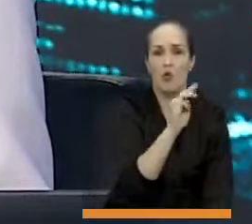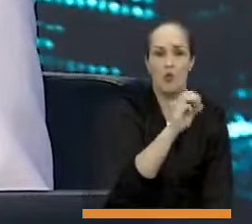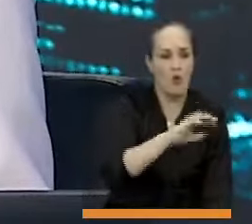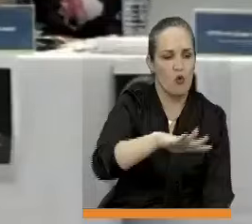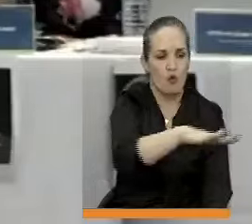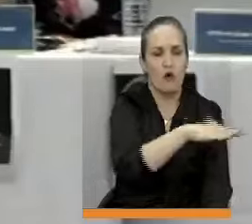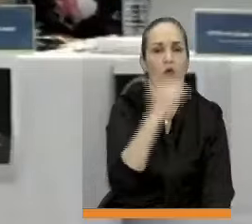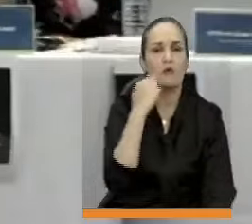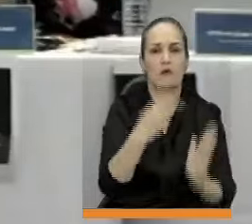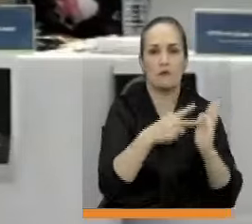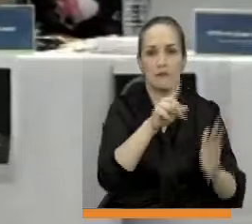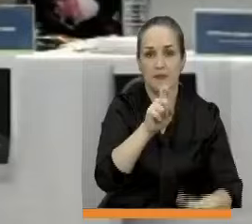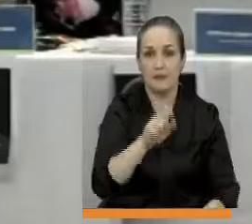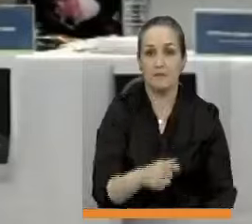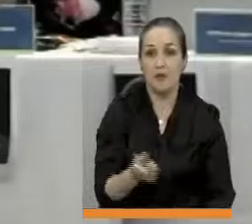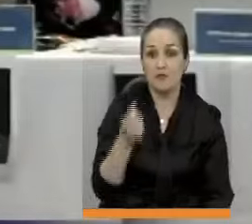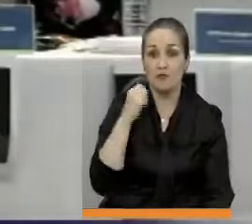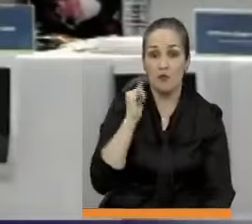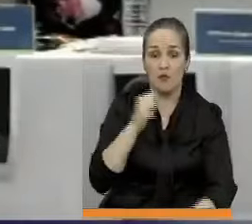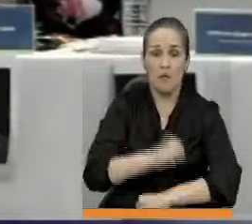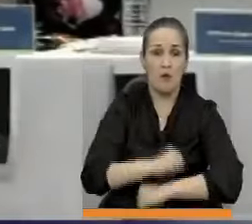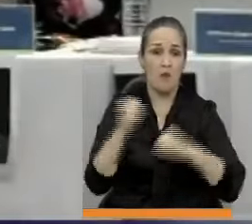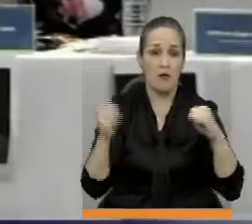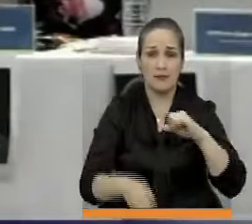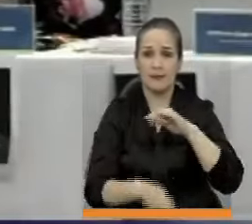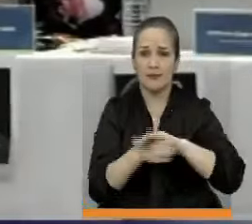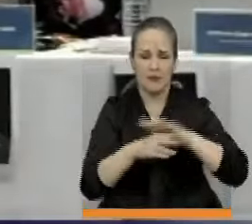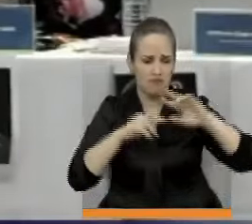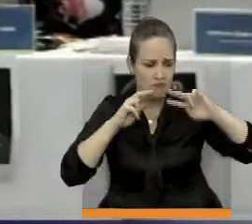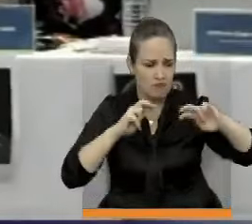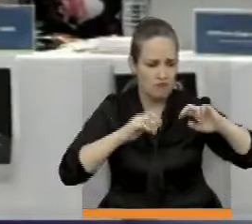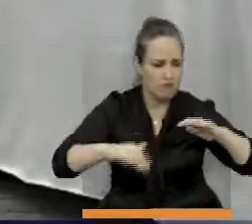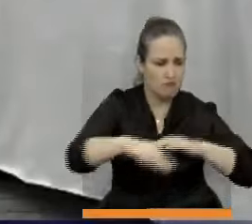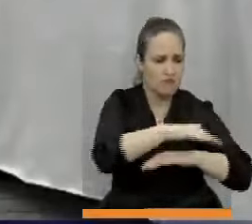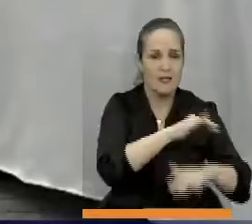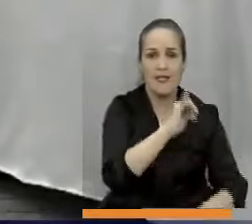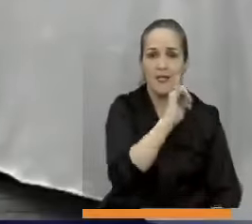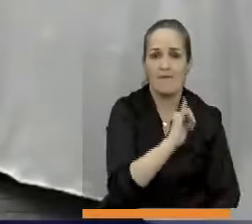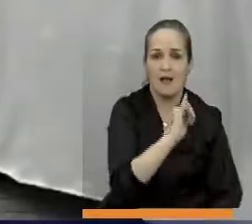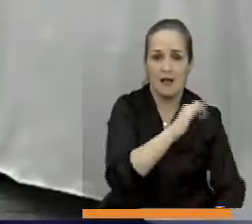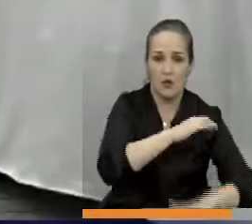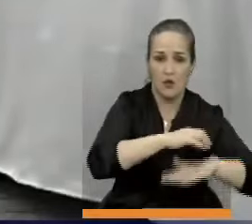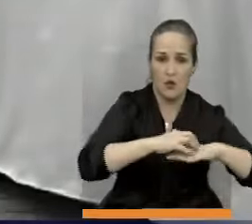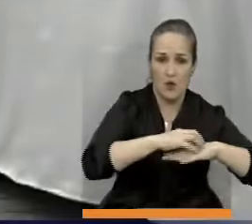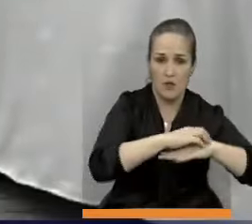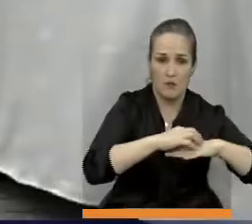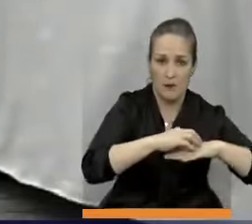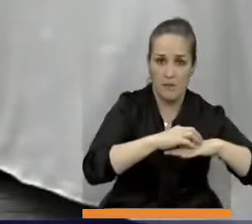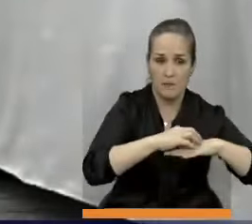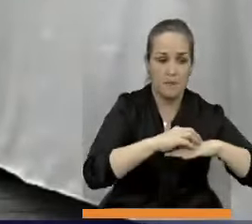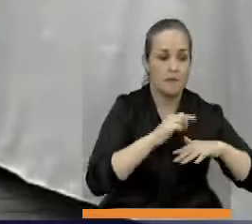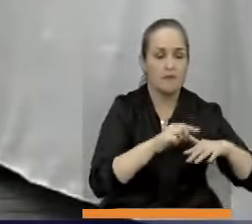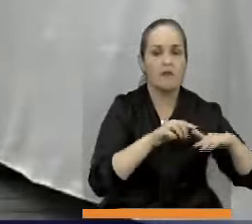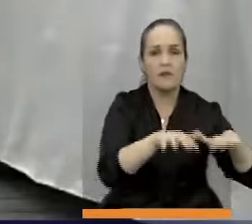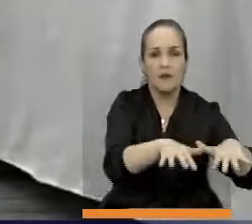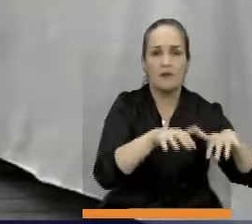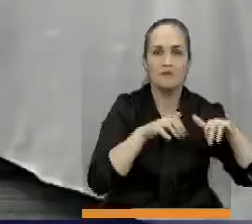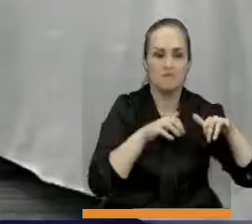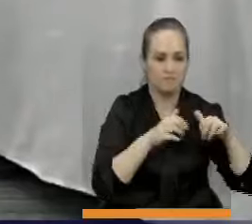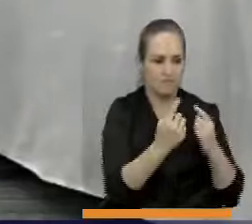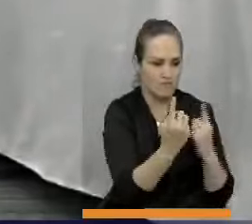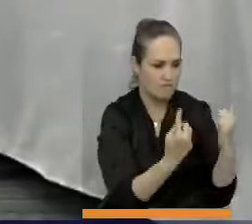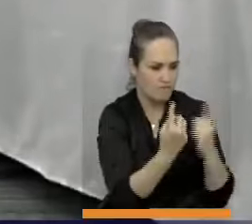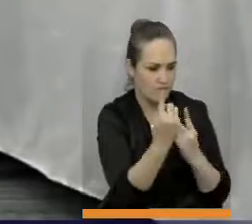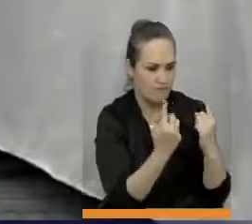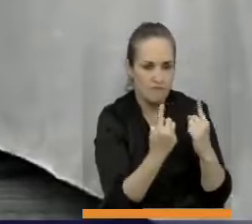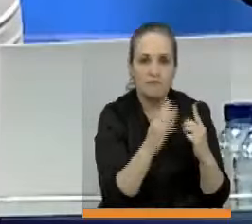2006 desde la mañana de este jueves continúa en la ciudad de ibagu en el departamento del tolima la audiencia de comparecientes